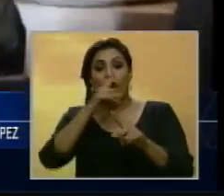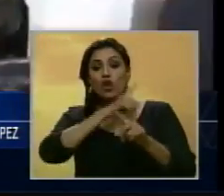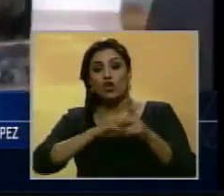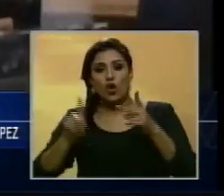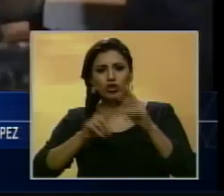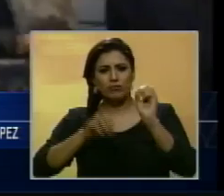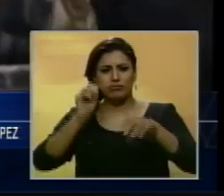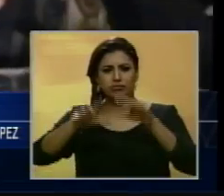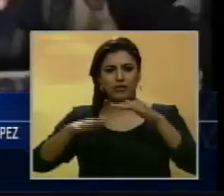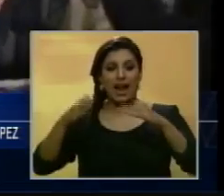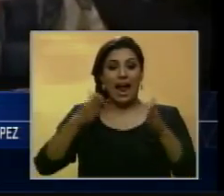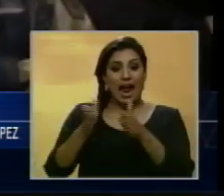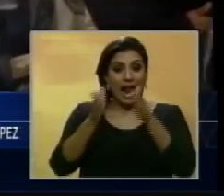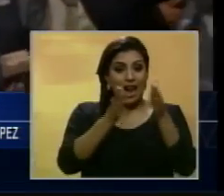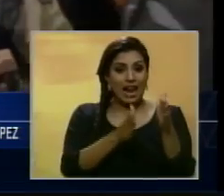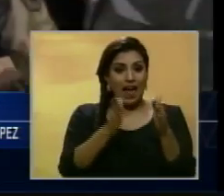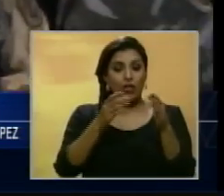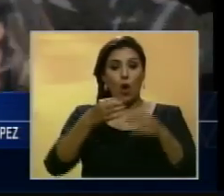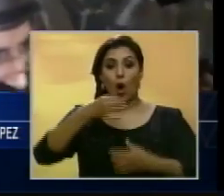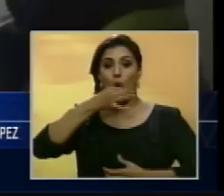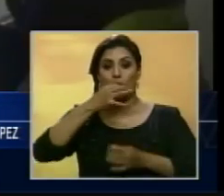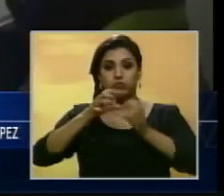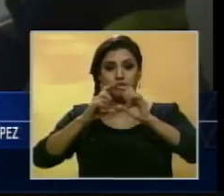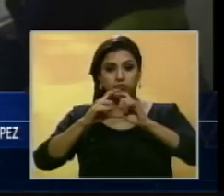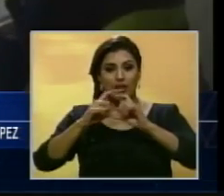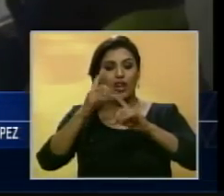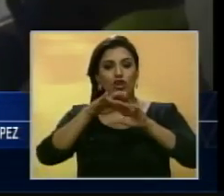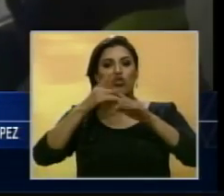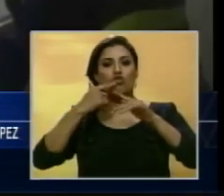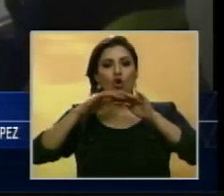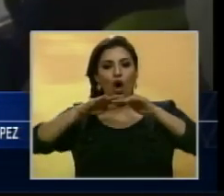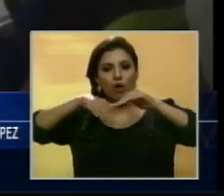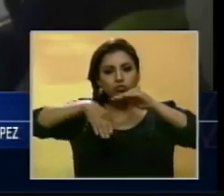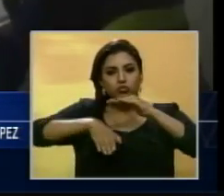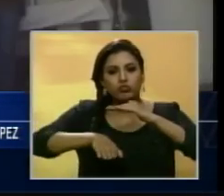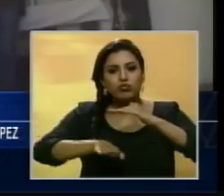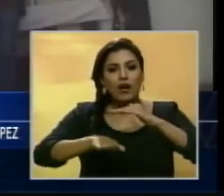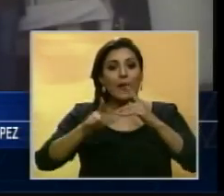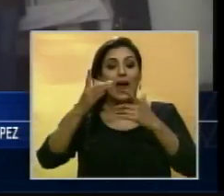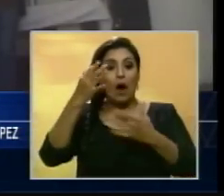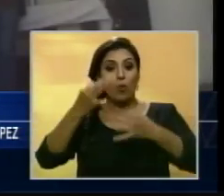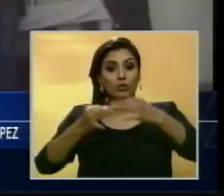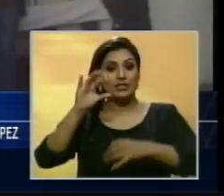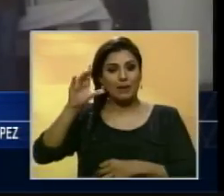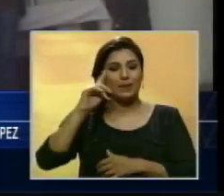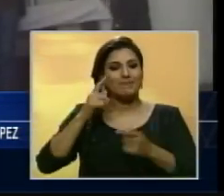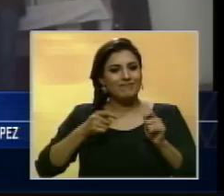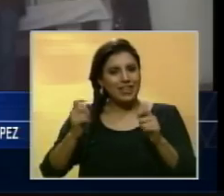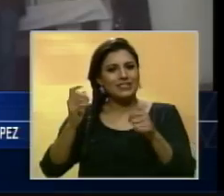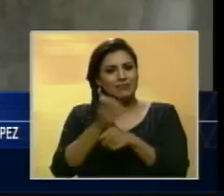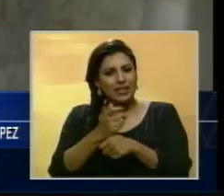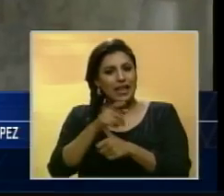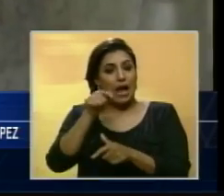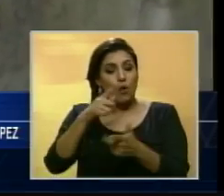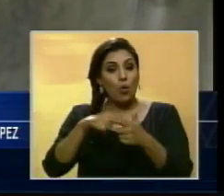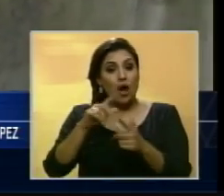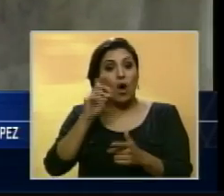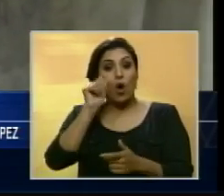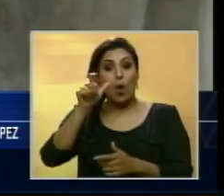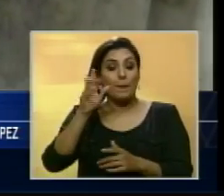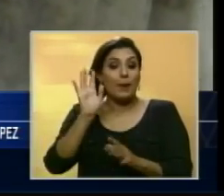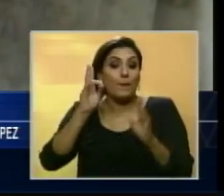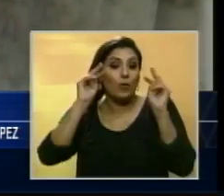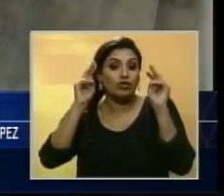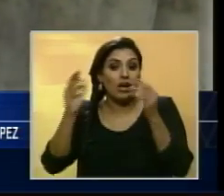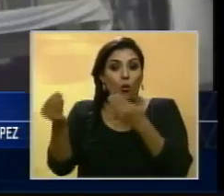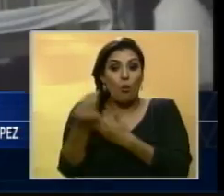de escombros, al lado del altar y cubiertas por una alfombra roja. La justicia del país intenta determinar si en ellas López